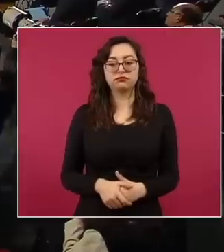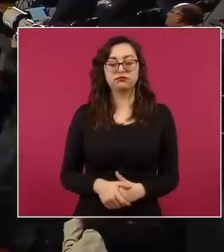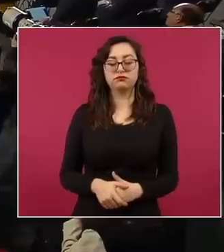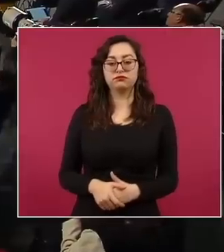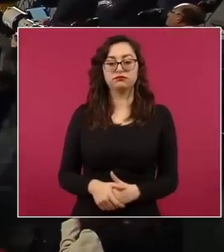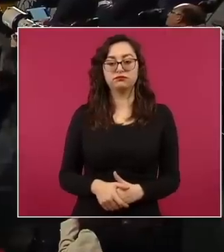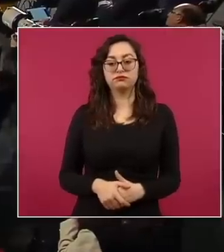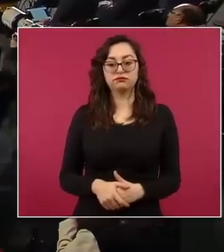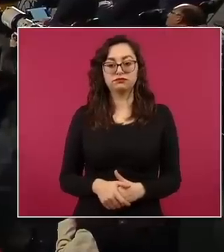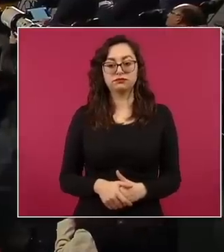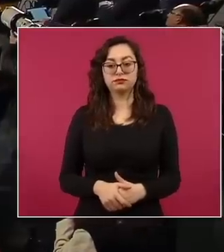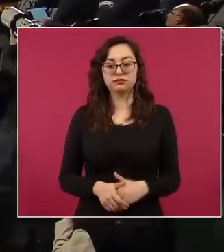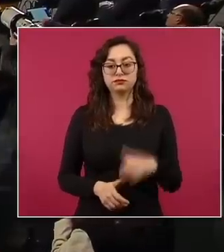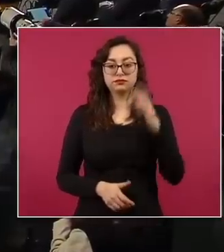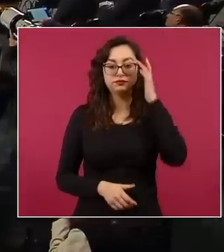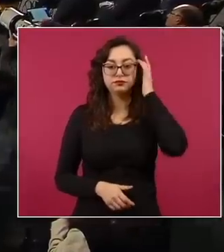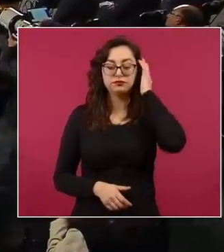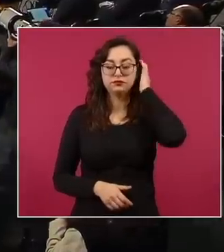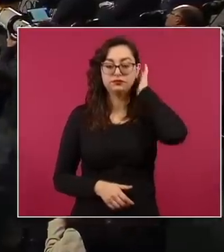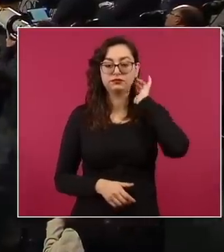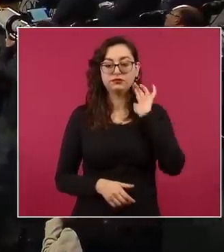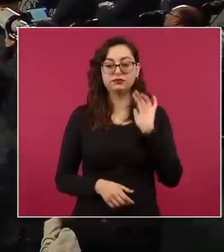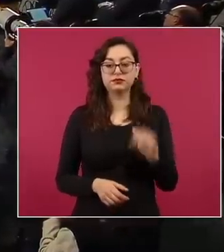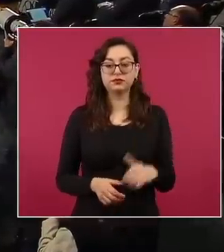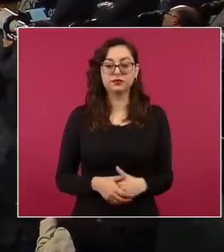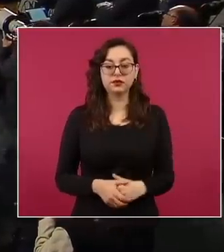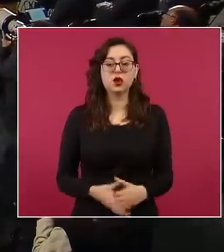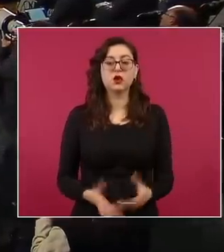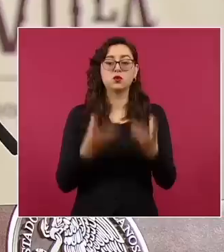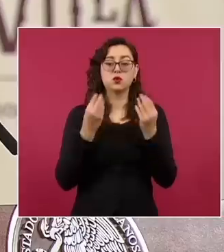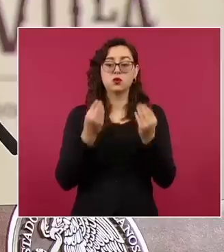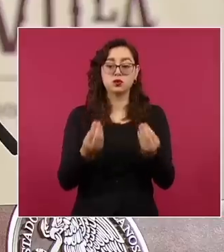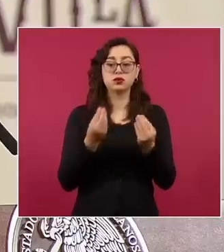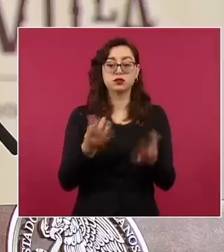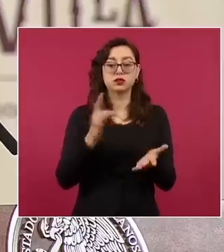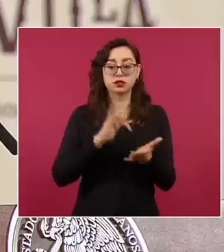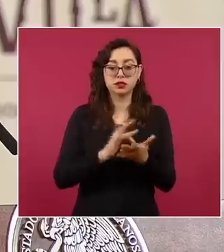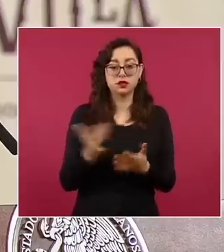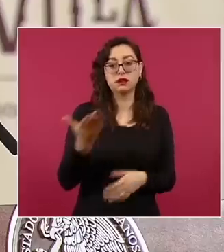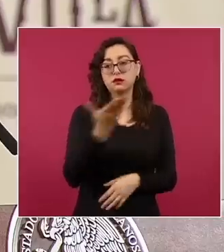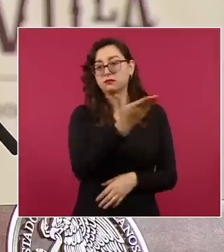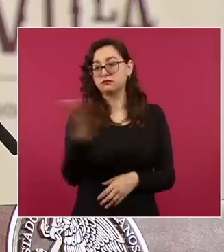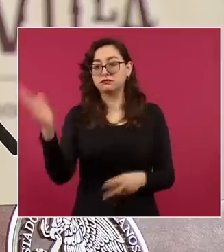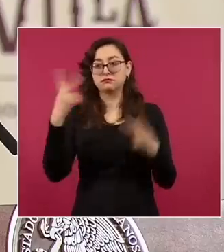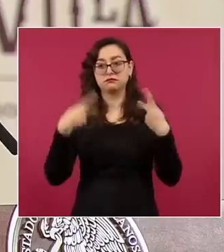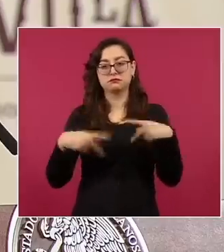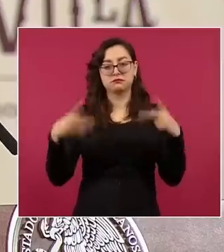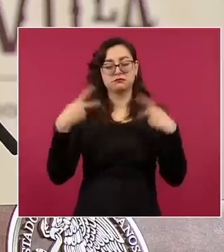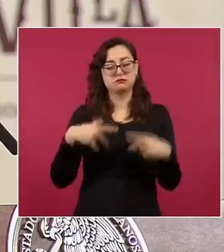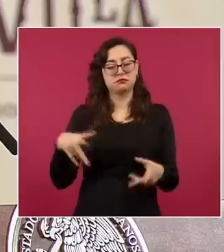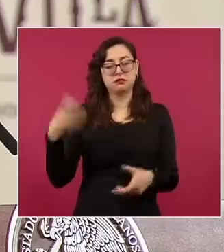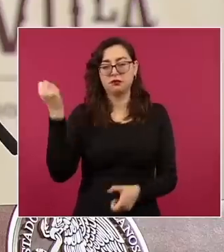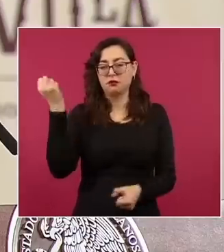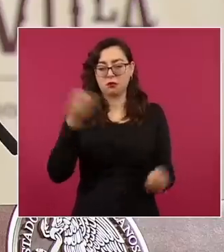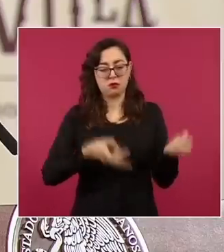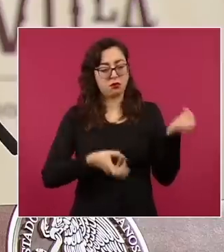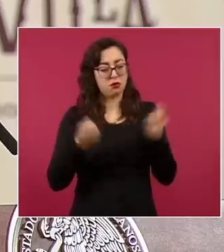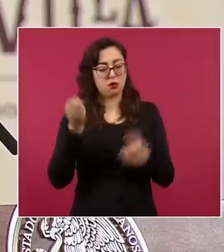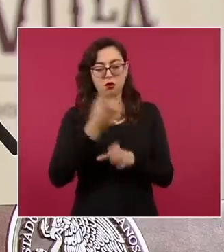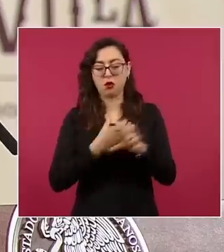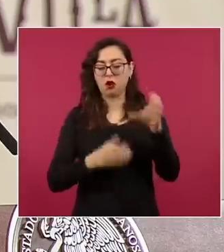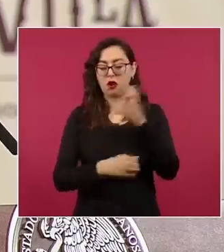También aquí agradecer de nuevo esta respuesta y también solicitar que